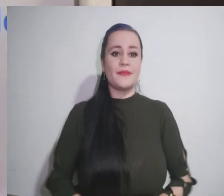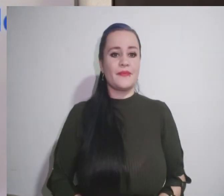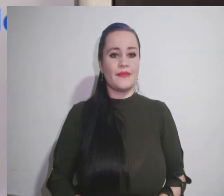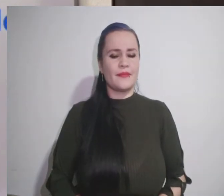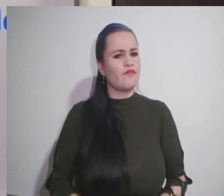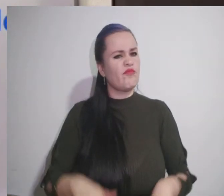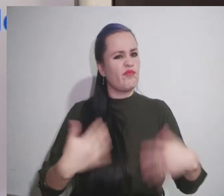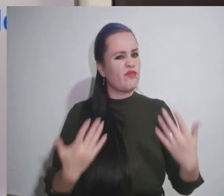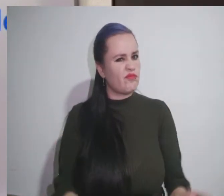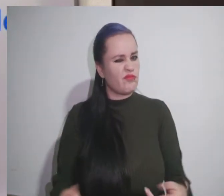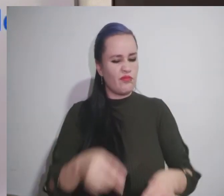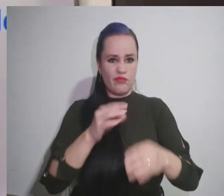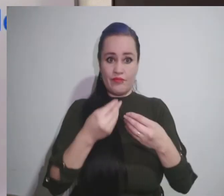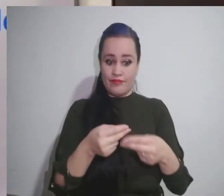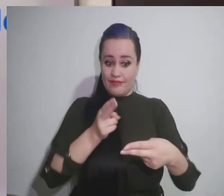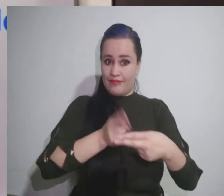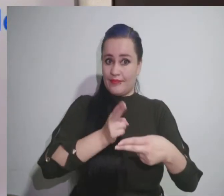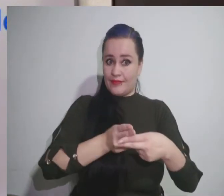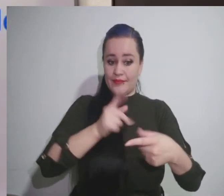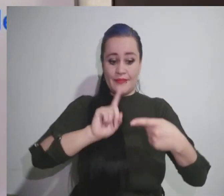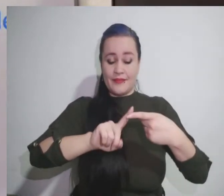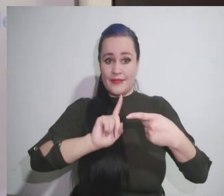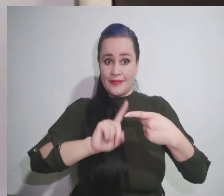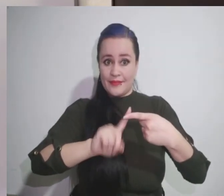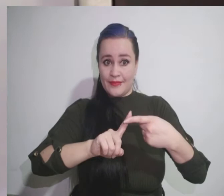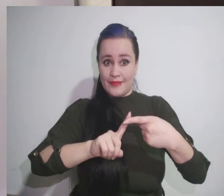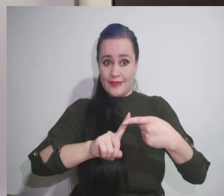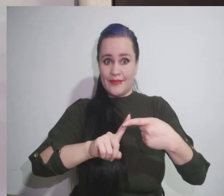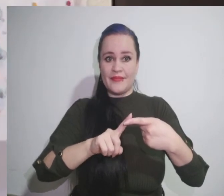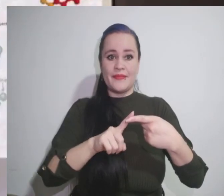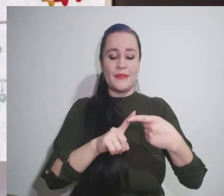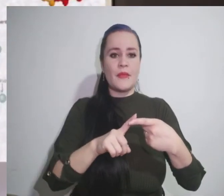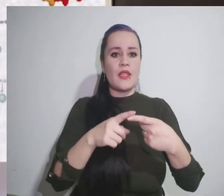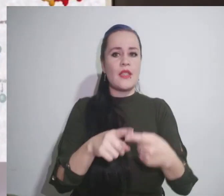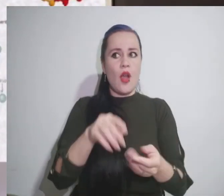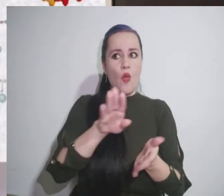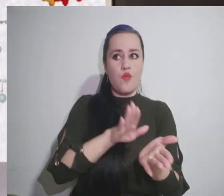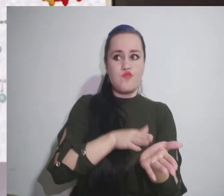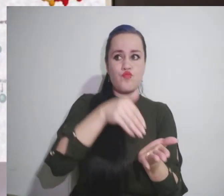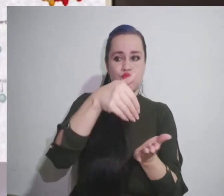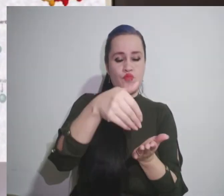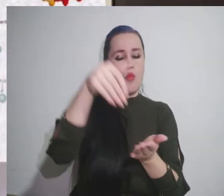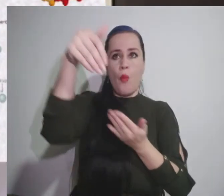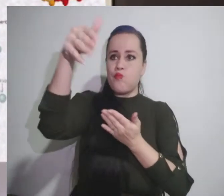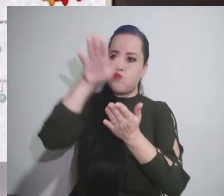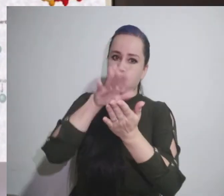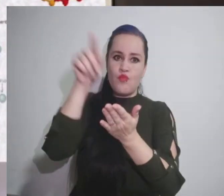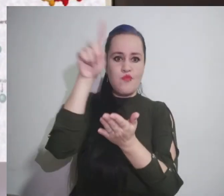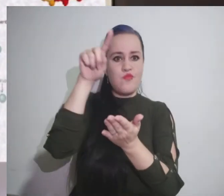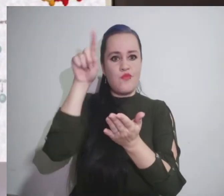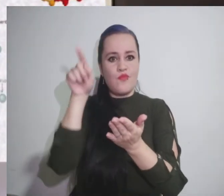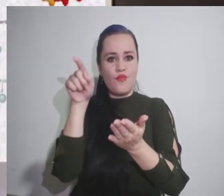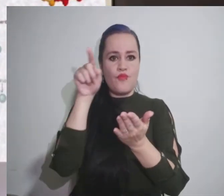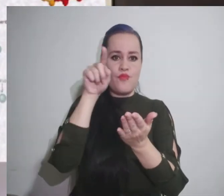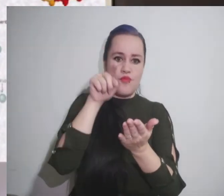otra que se llama beta plegada o lámina plegada, ¿sí? La estructura alfa hélice, como su nombre lo dice, la proteína